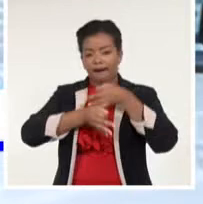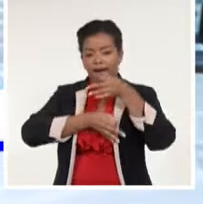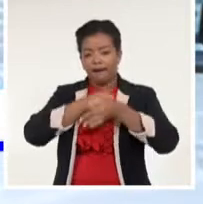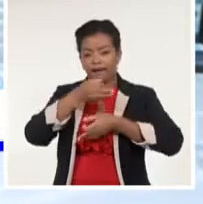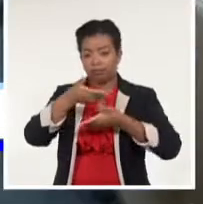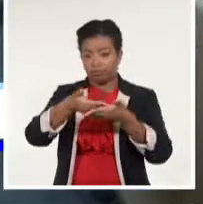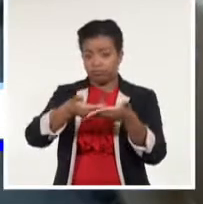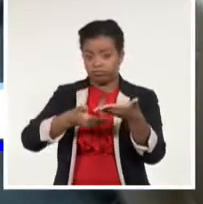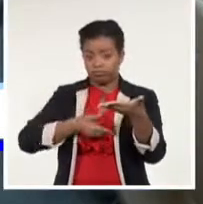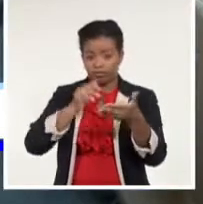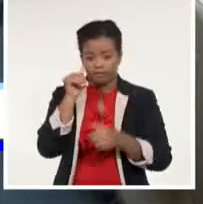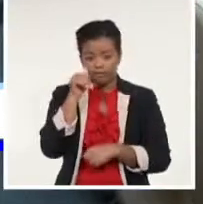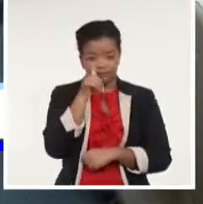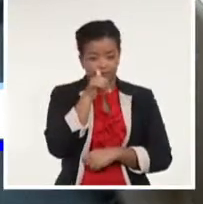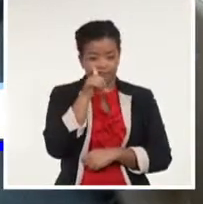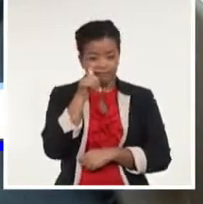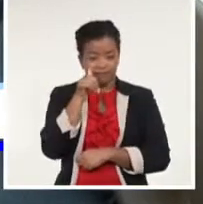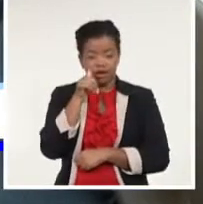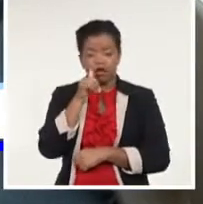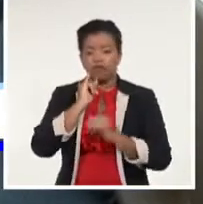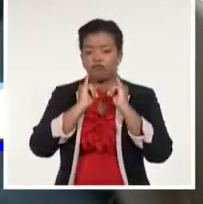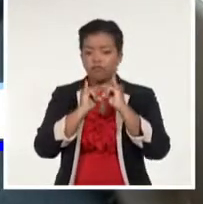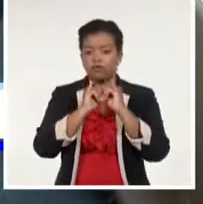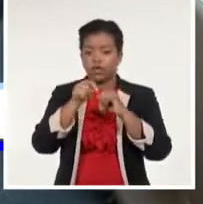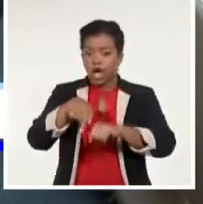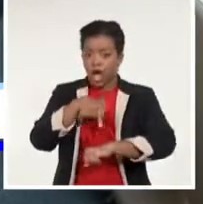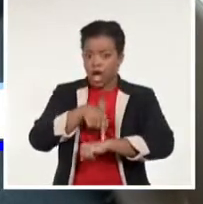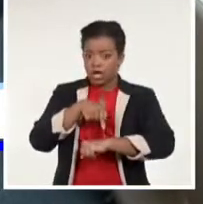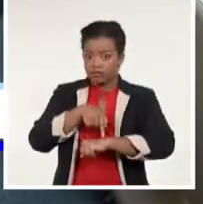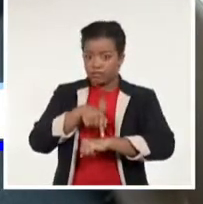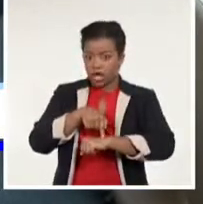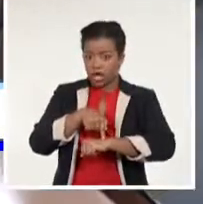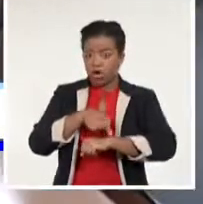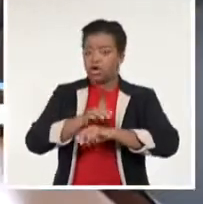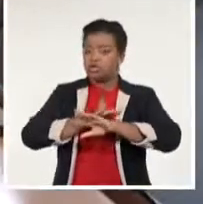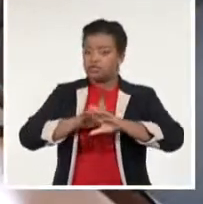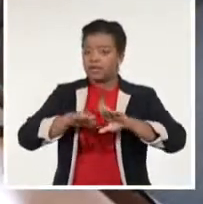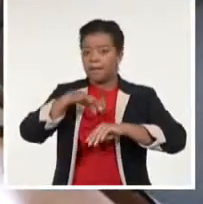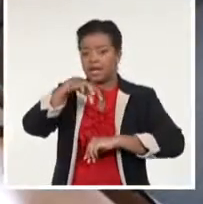mediante videoconferencia que hasta hoy se ha recuperado el territorio el